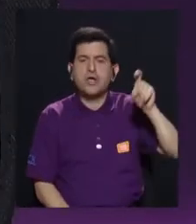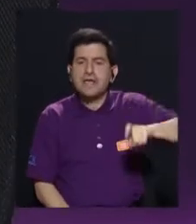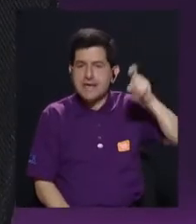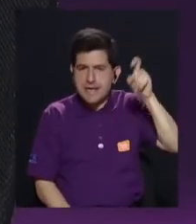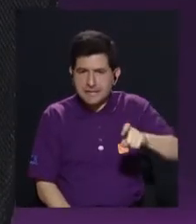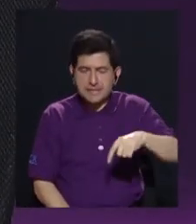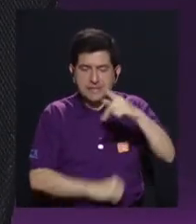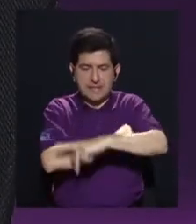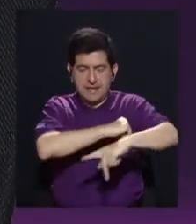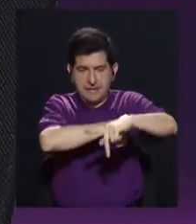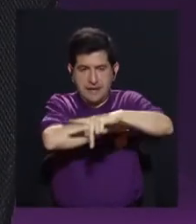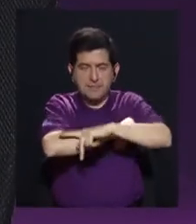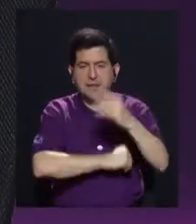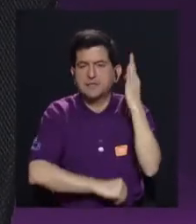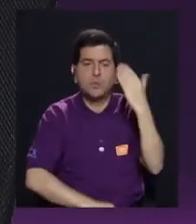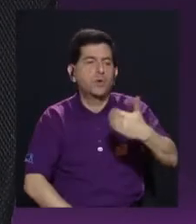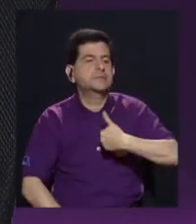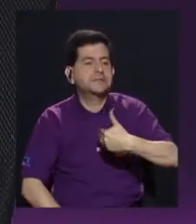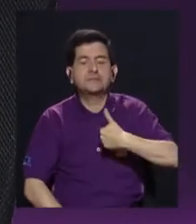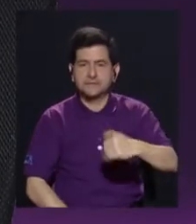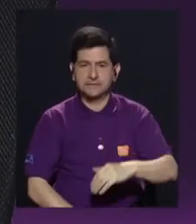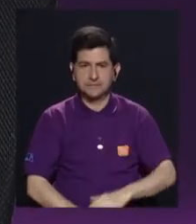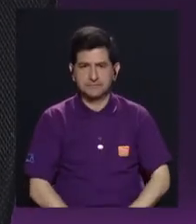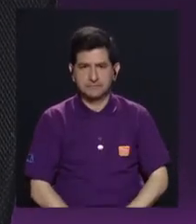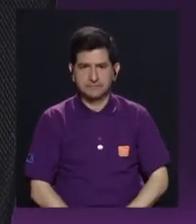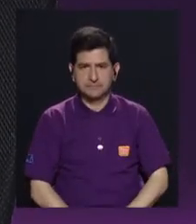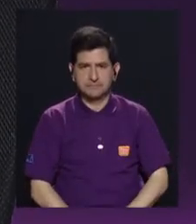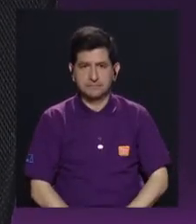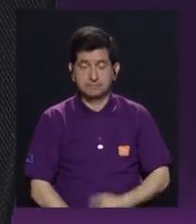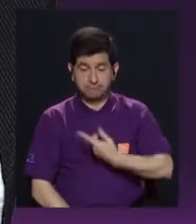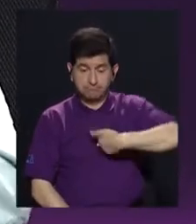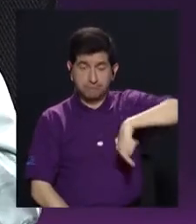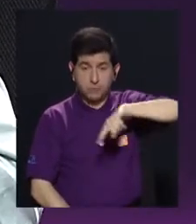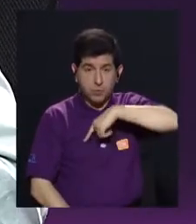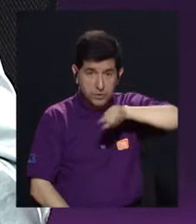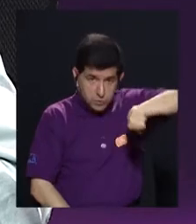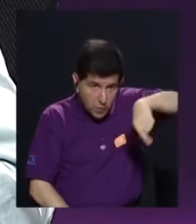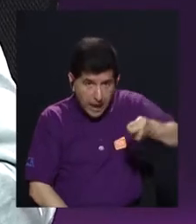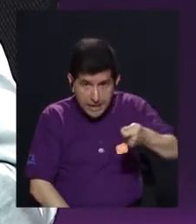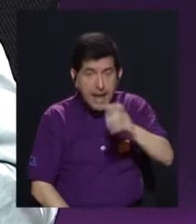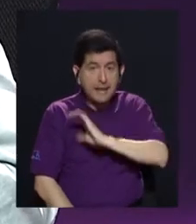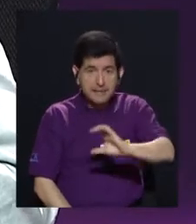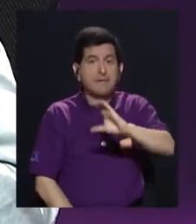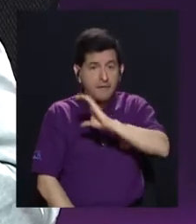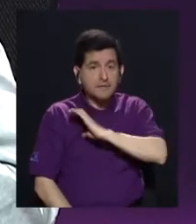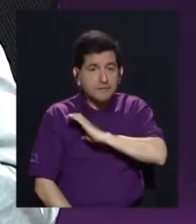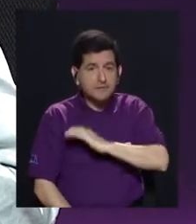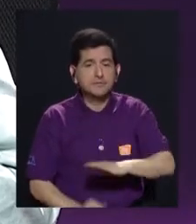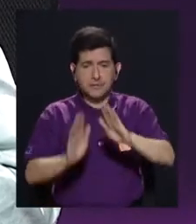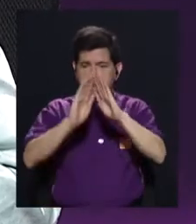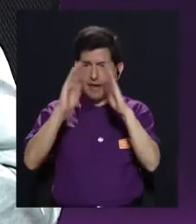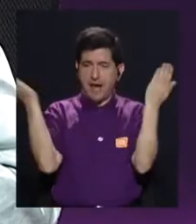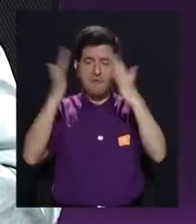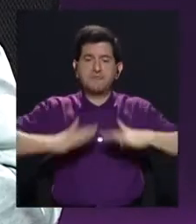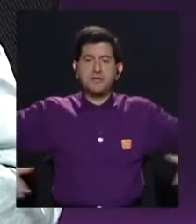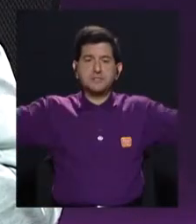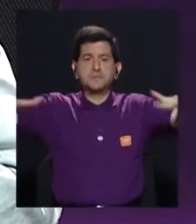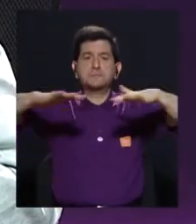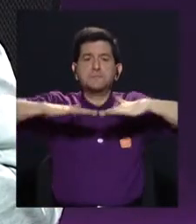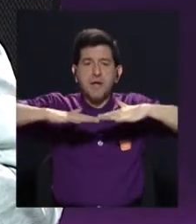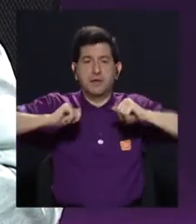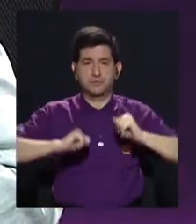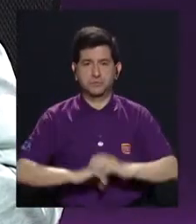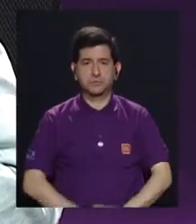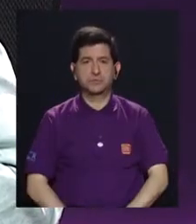en este país tienen y entonces nuestro canal se ha caracterizado por abrir un espacio para